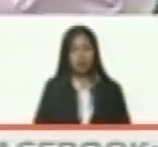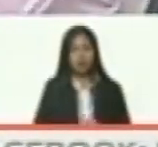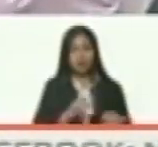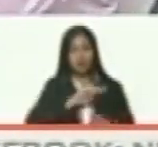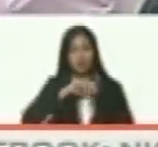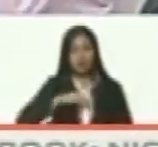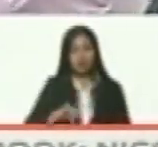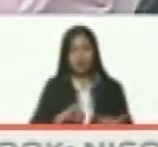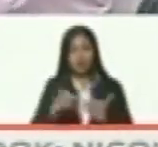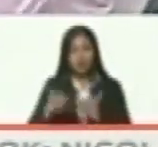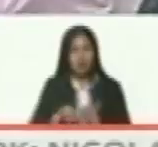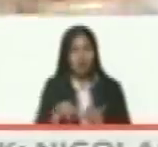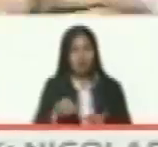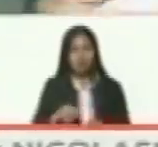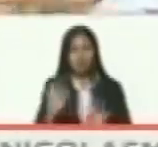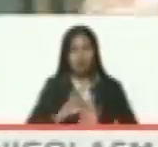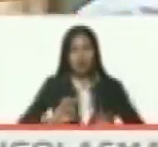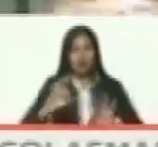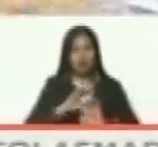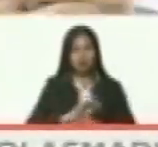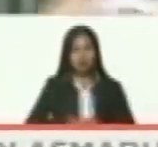nuestro y demás nadie.